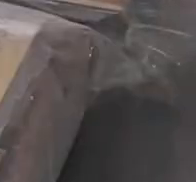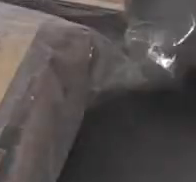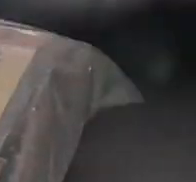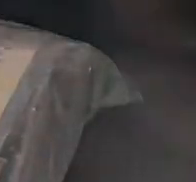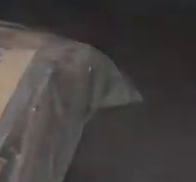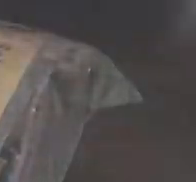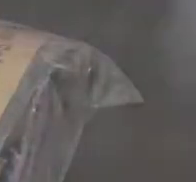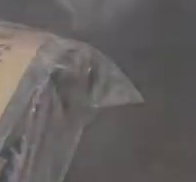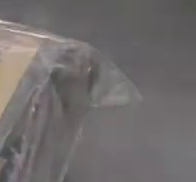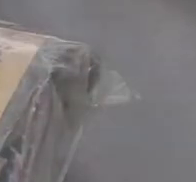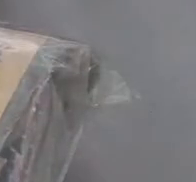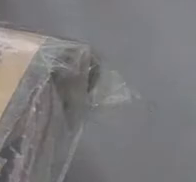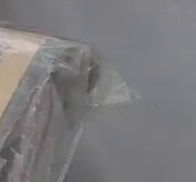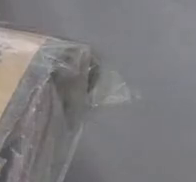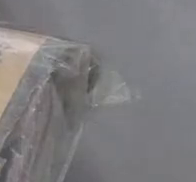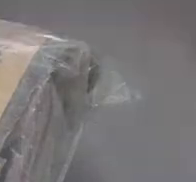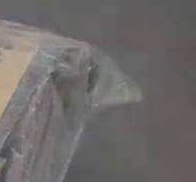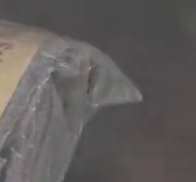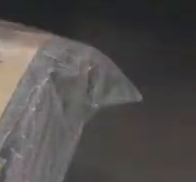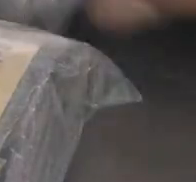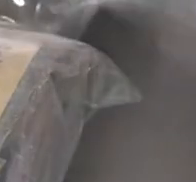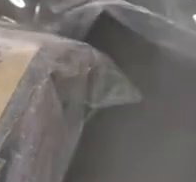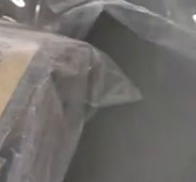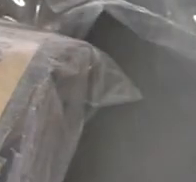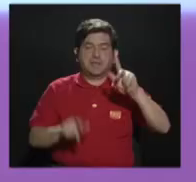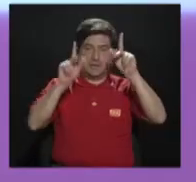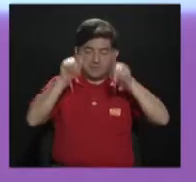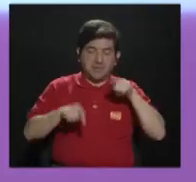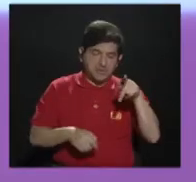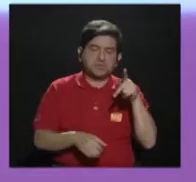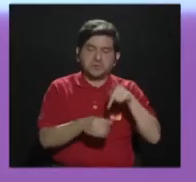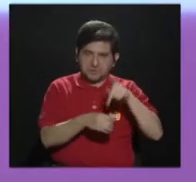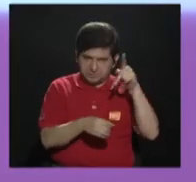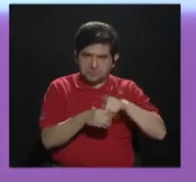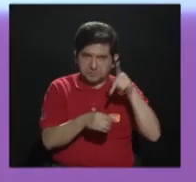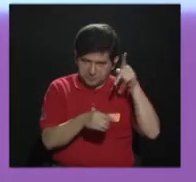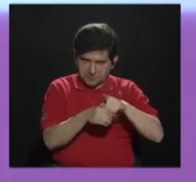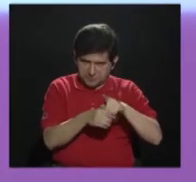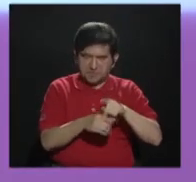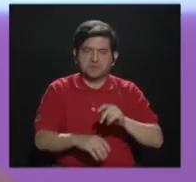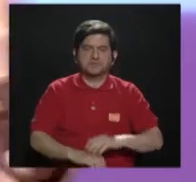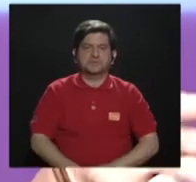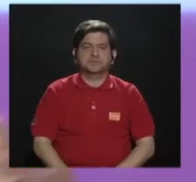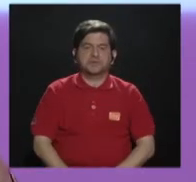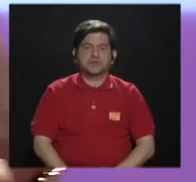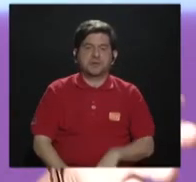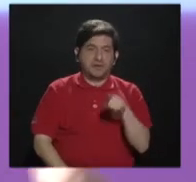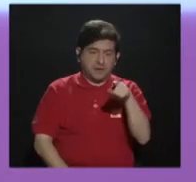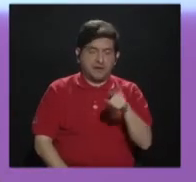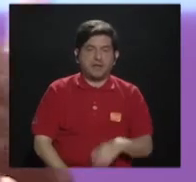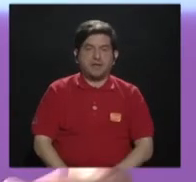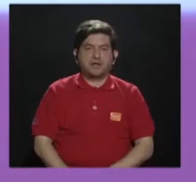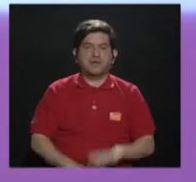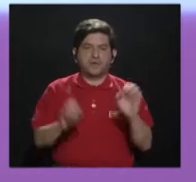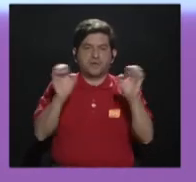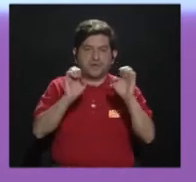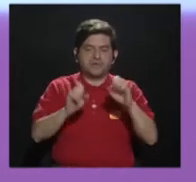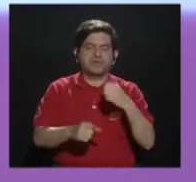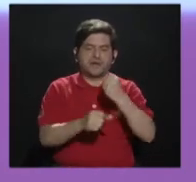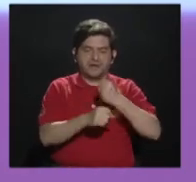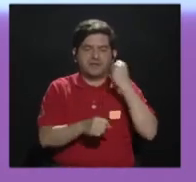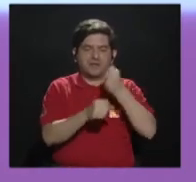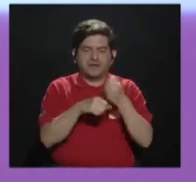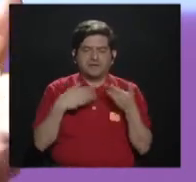Tinamaste, con mucha gente que ha pasado por ahí, que ha dejado su energía, su